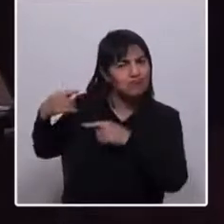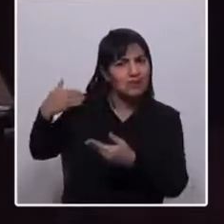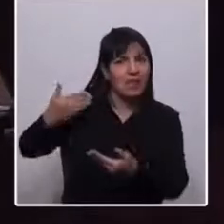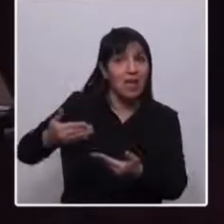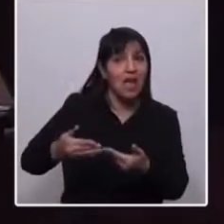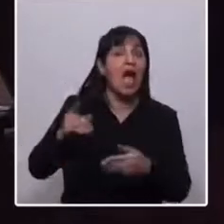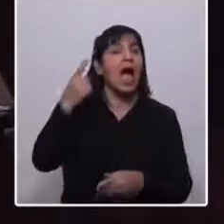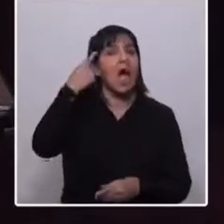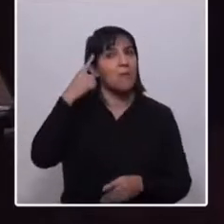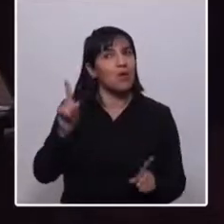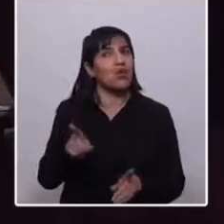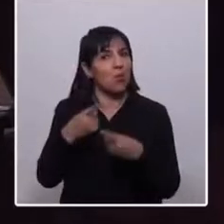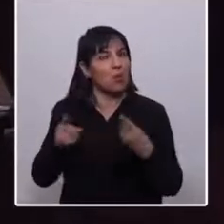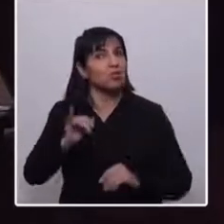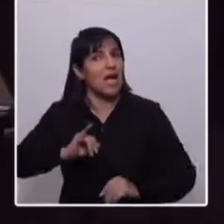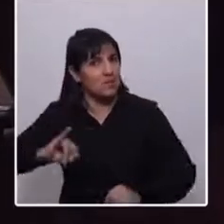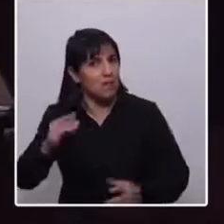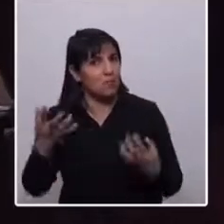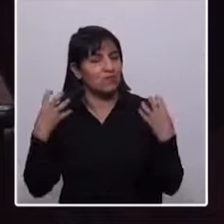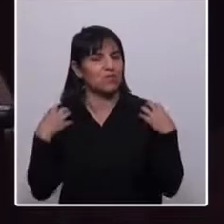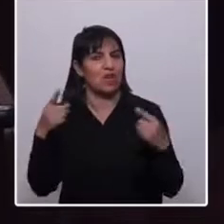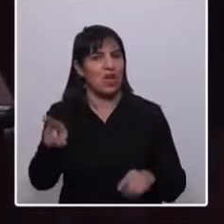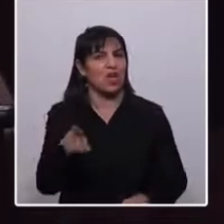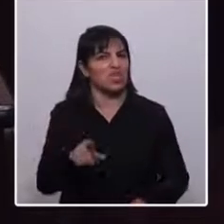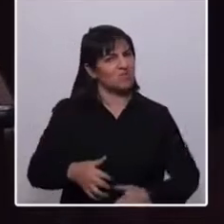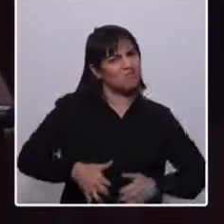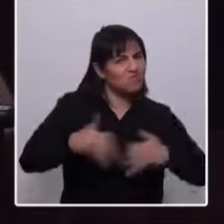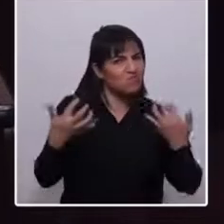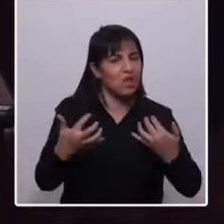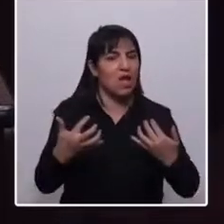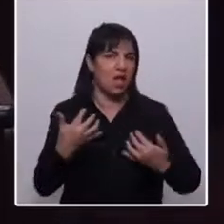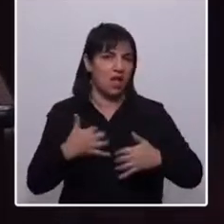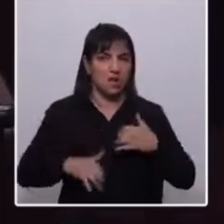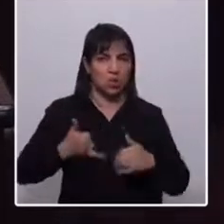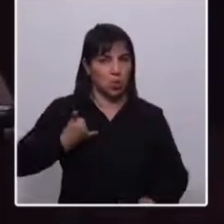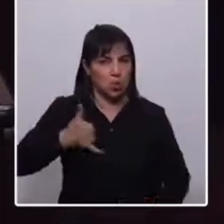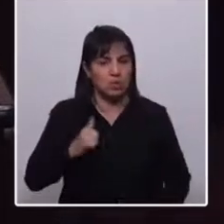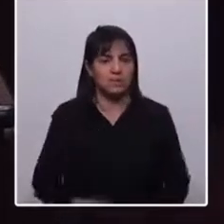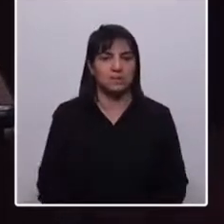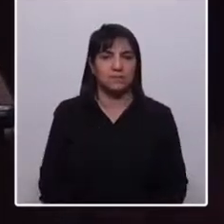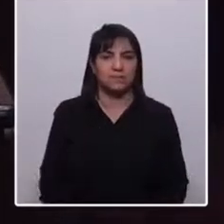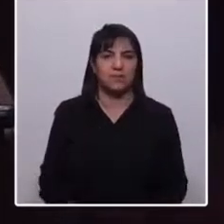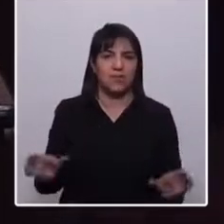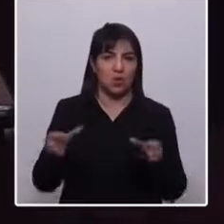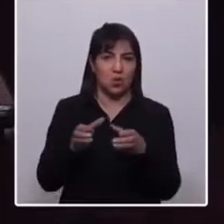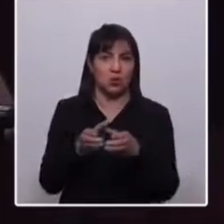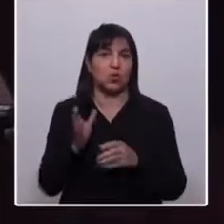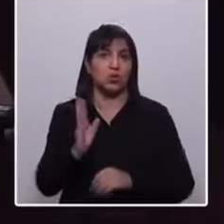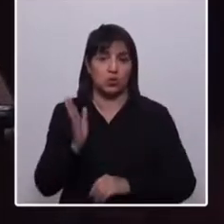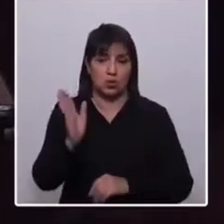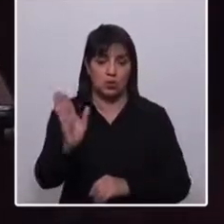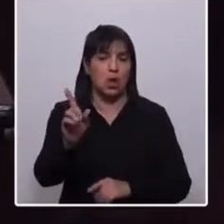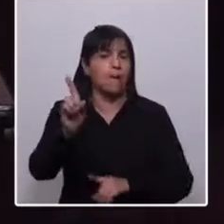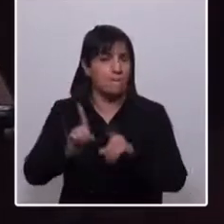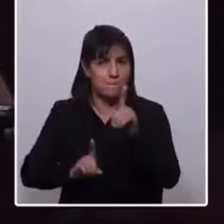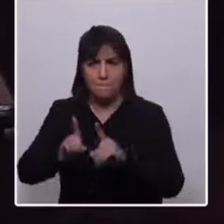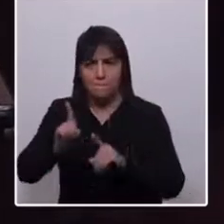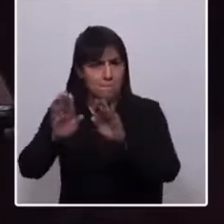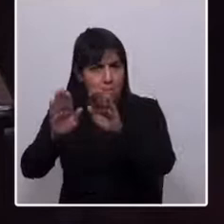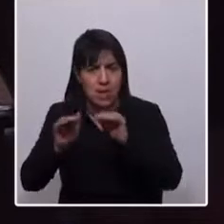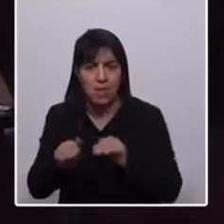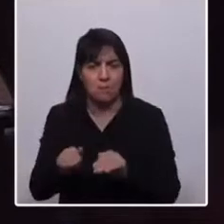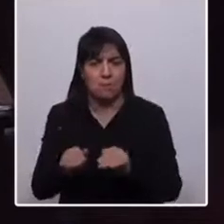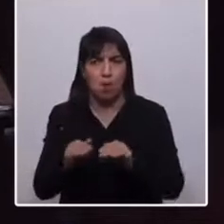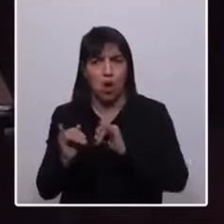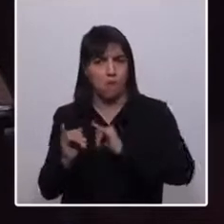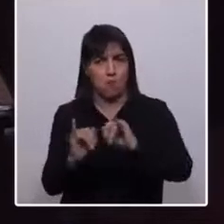no la ponen los mismos de siempre y eso les choca, les molesta, los envenena. Un sector sigue usando las mismas prácticas para desinformar. Sin